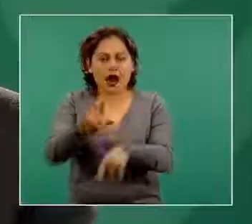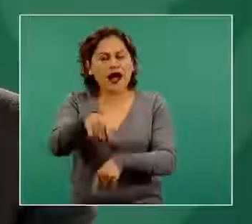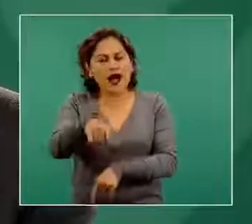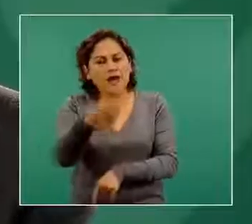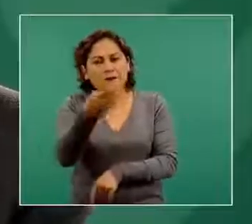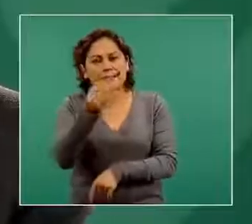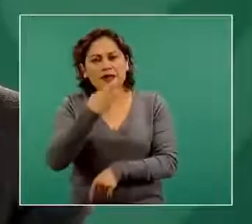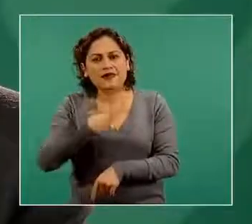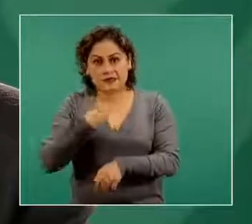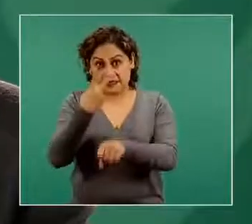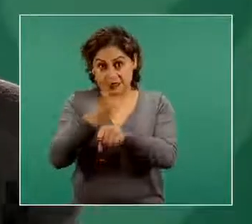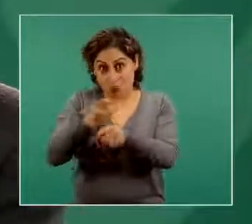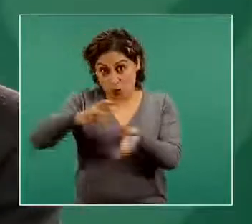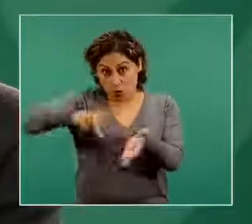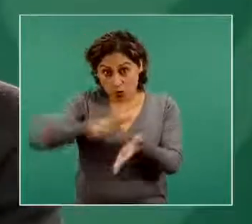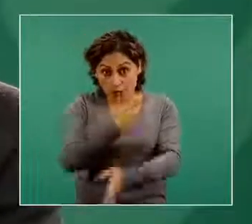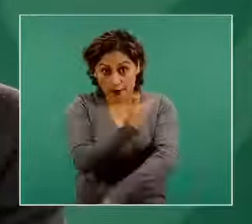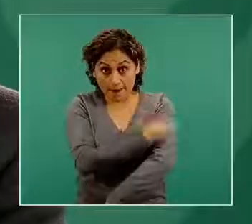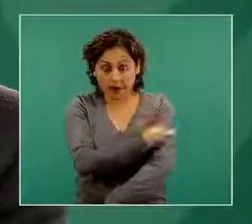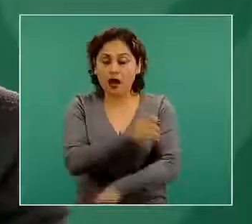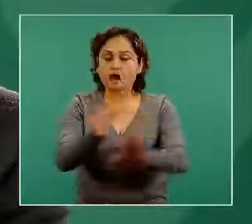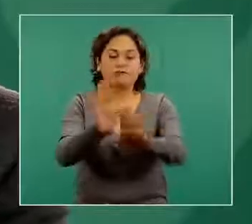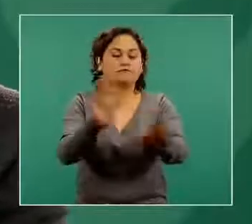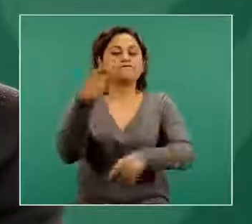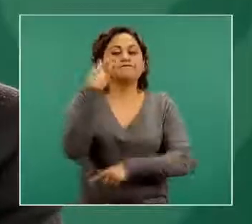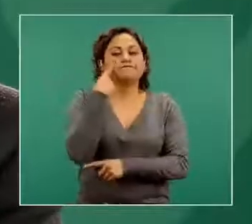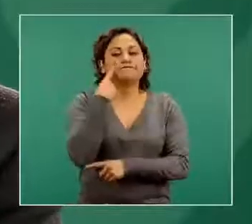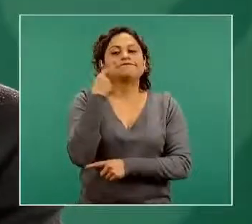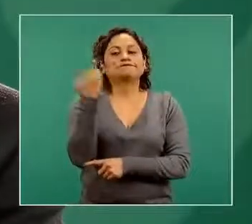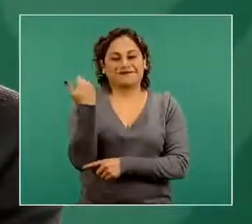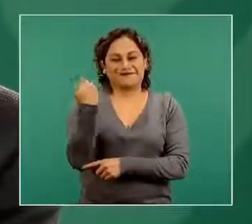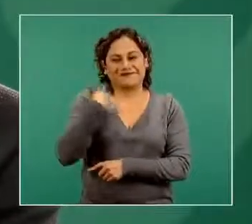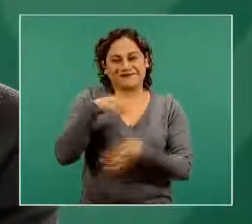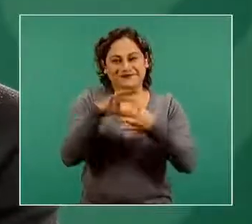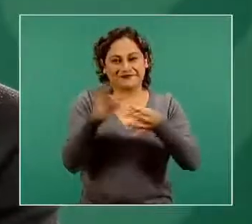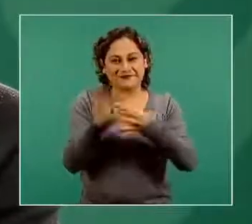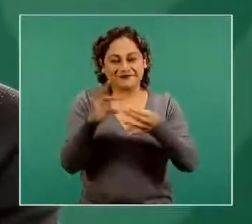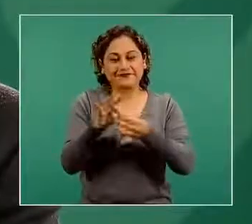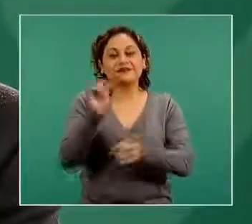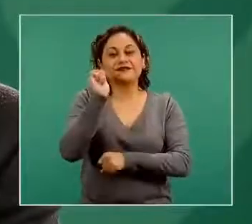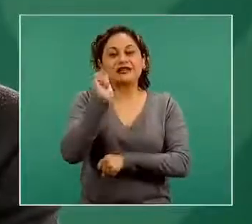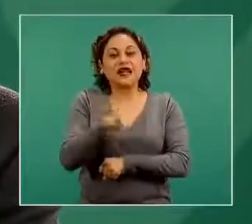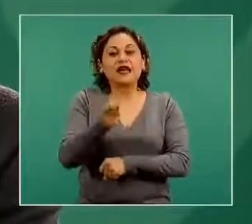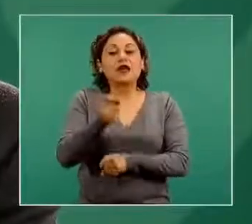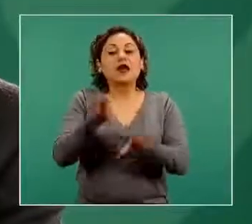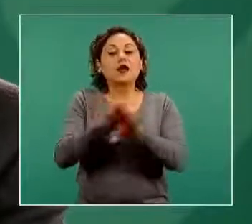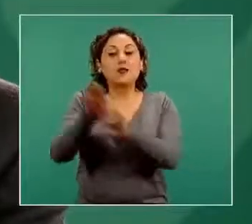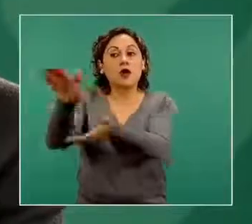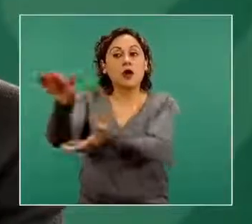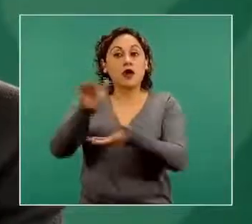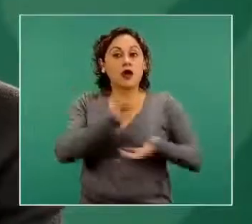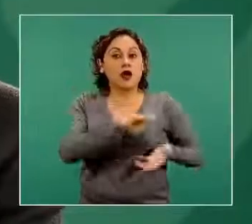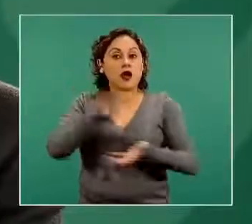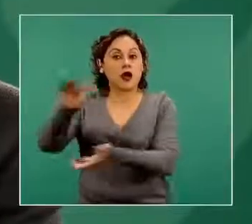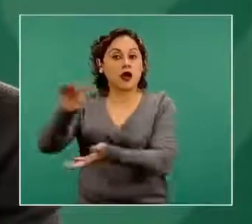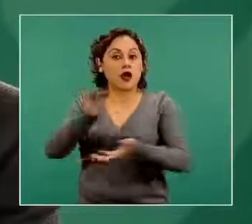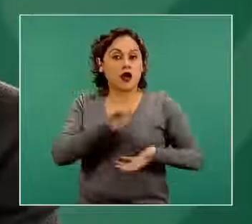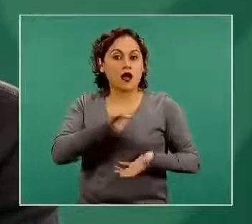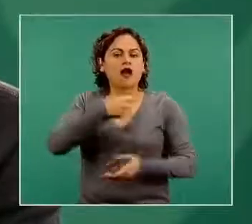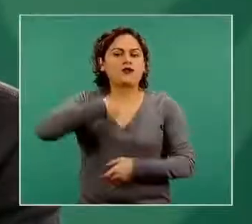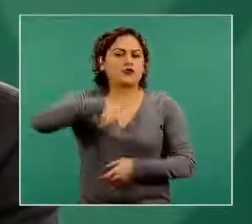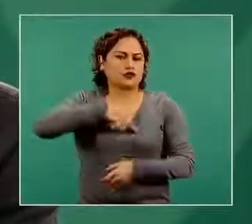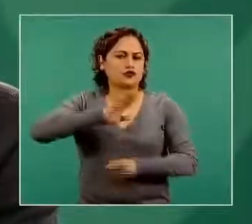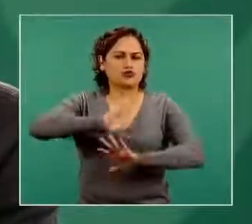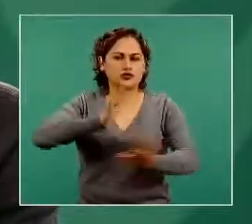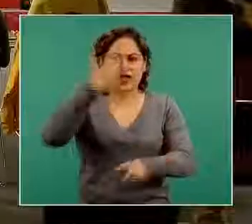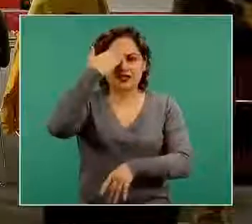justo es por eso lo que decía, es muy importante considerar el tema del diferimiento de las dosis. Ya sabíamos, porque esto fue anunciado mucho